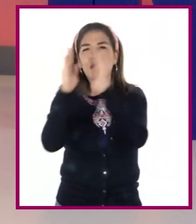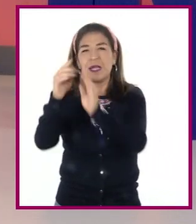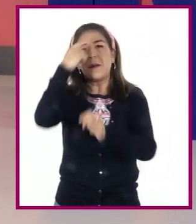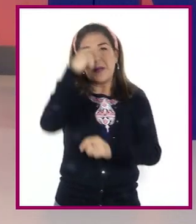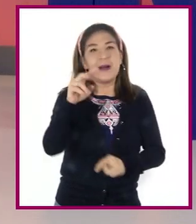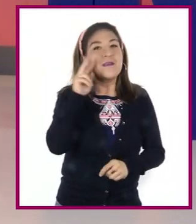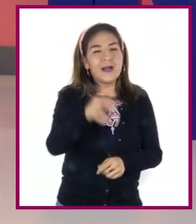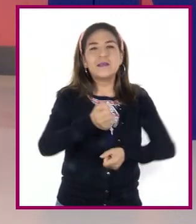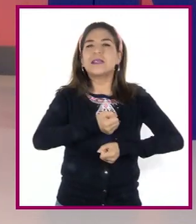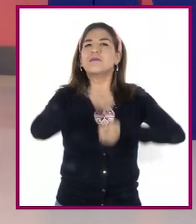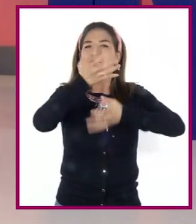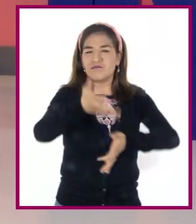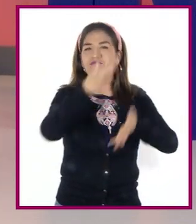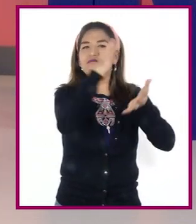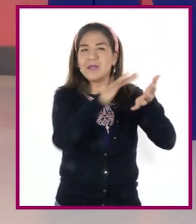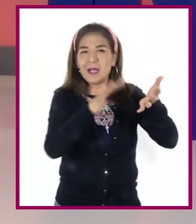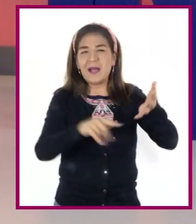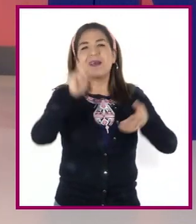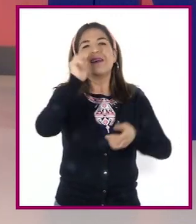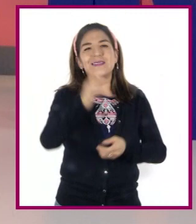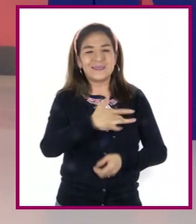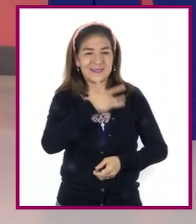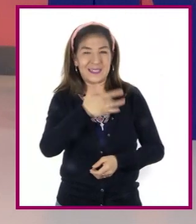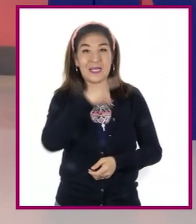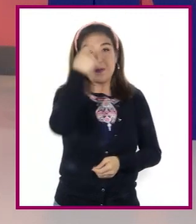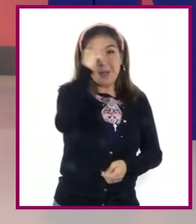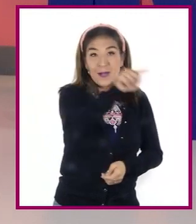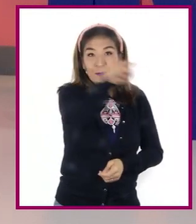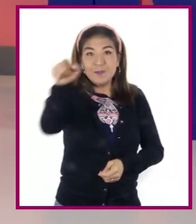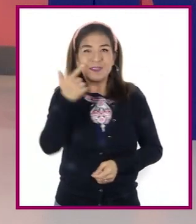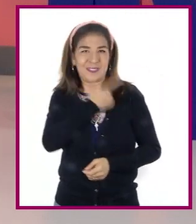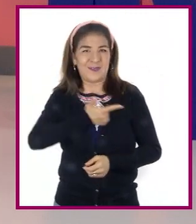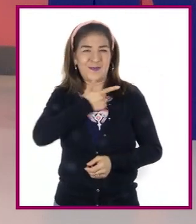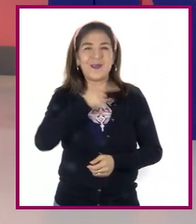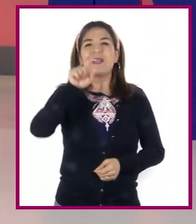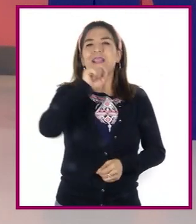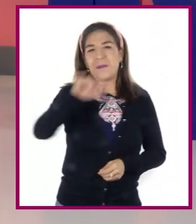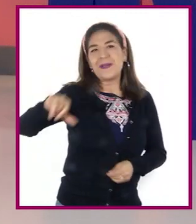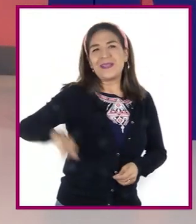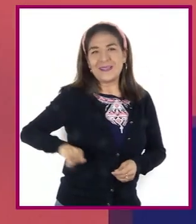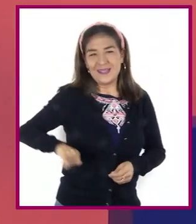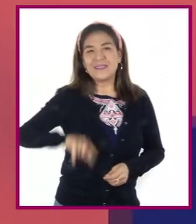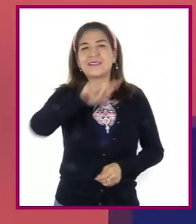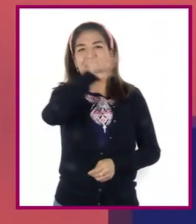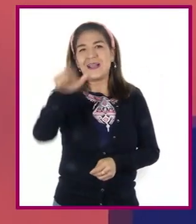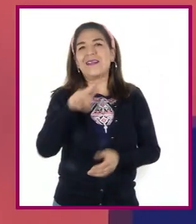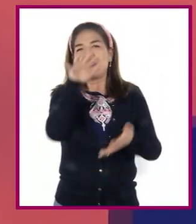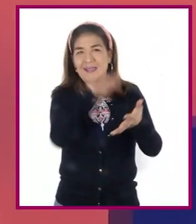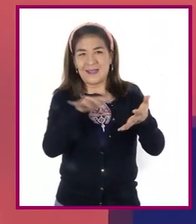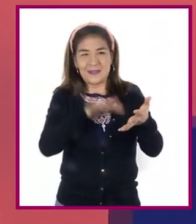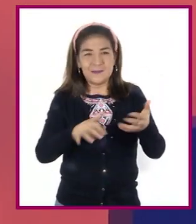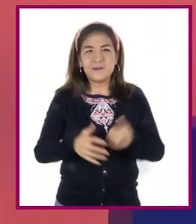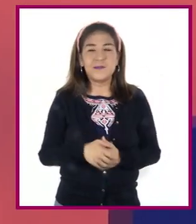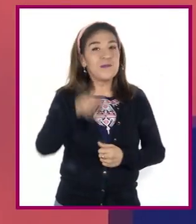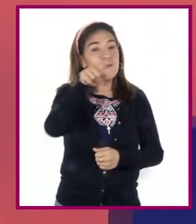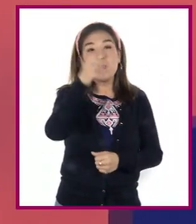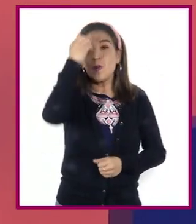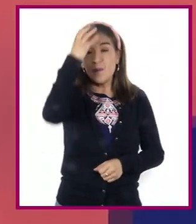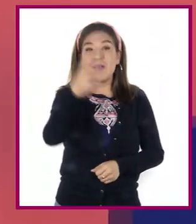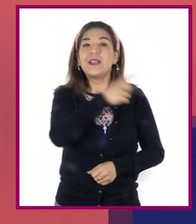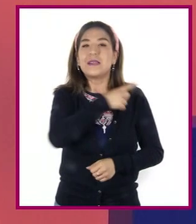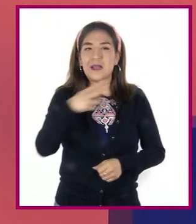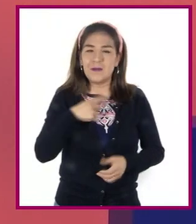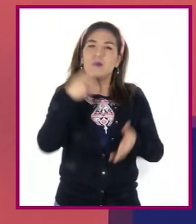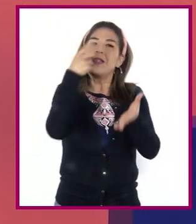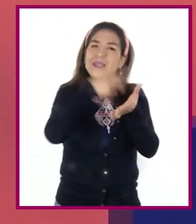los textos poéticos que les hablen directamente a ustedes y les resulten interesantes. No olviden tener siempre cerca